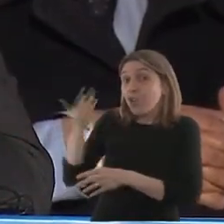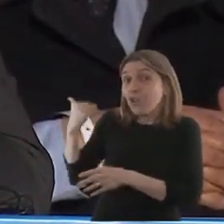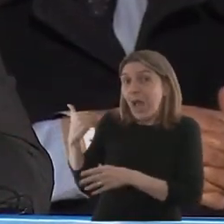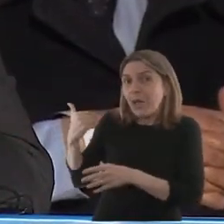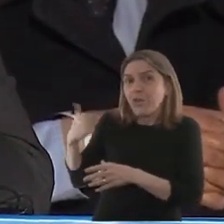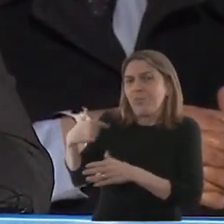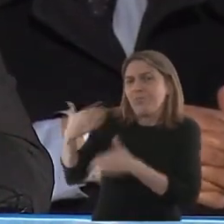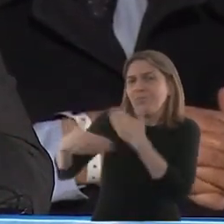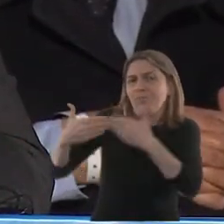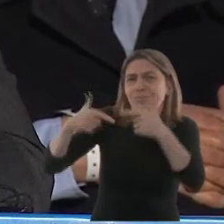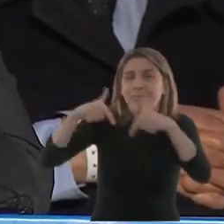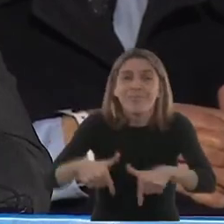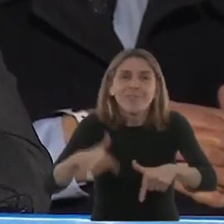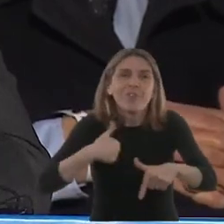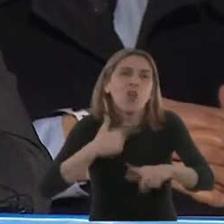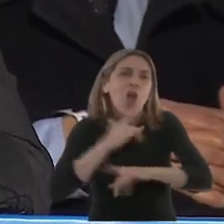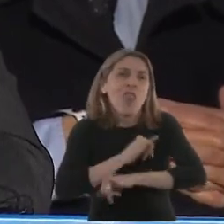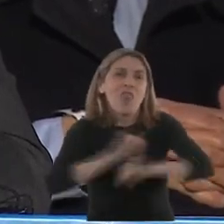proponerles que,